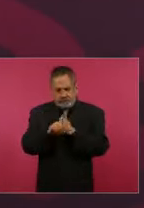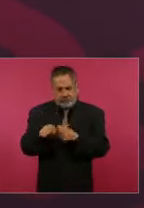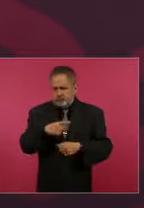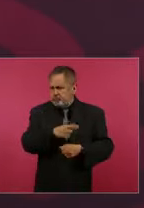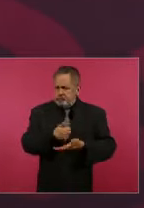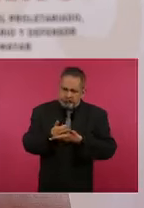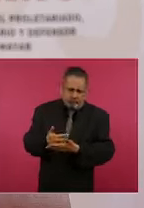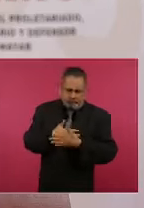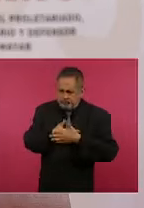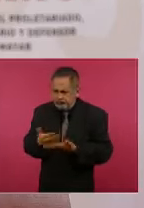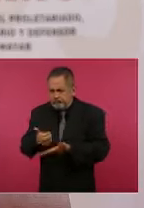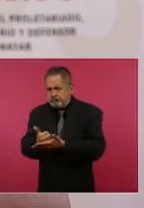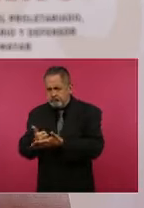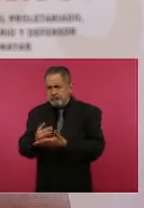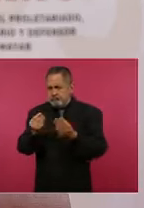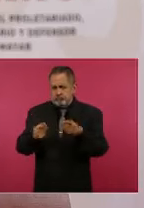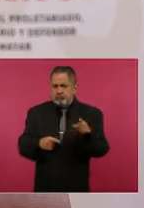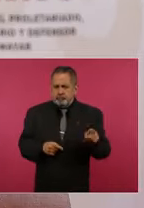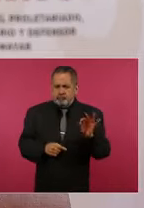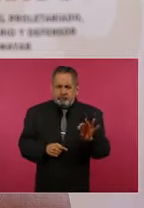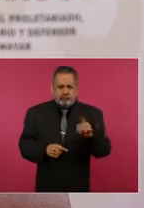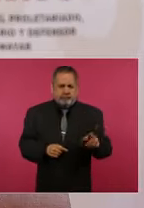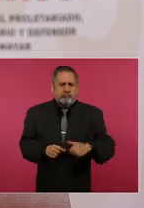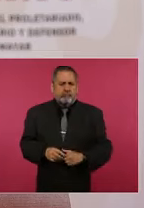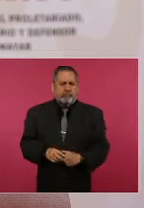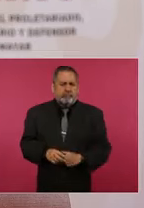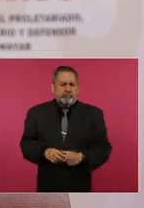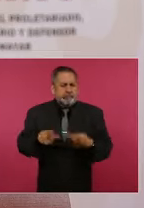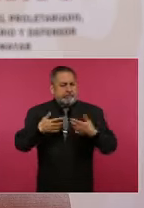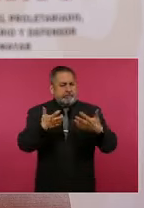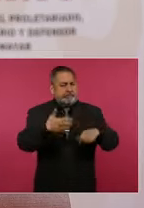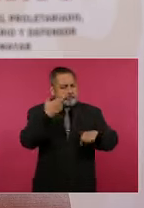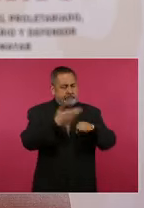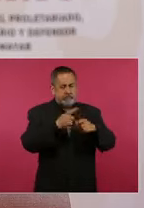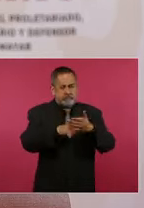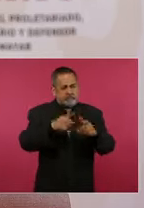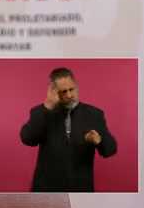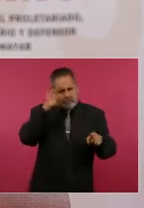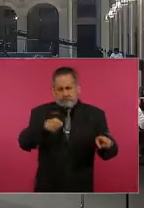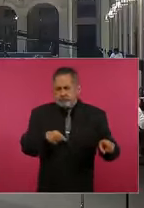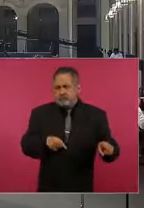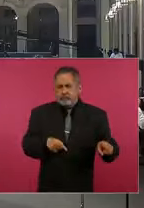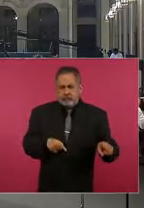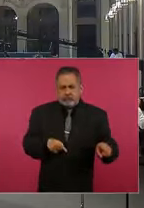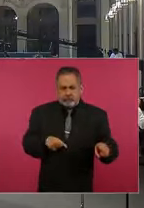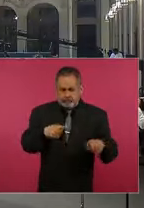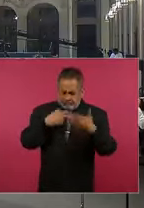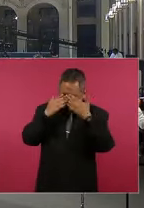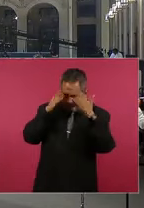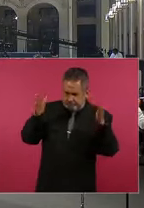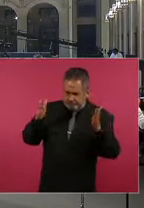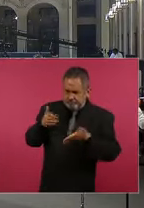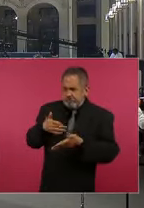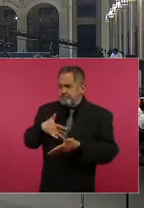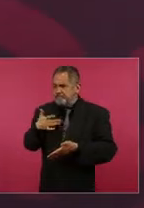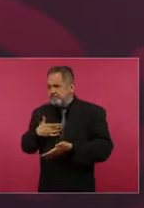ayudado bastante. Sí. Es un empresario con dimensión social.